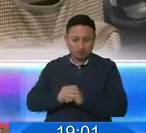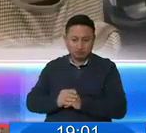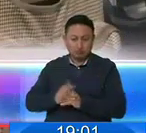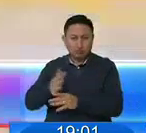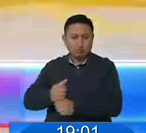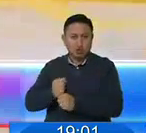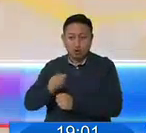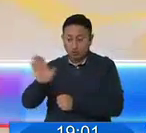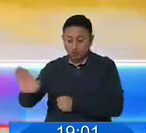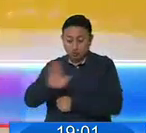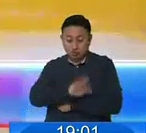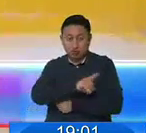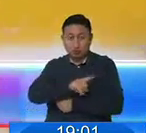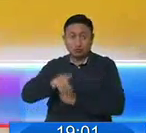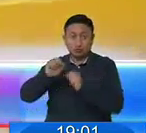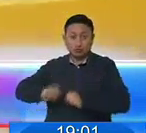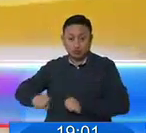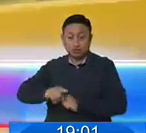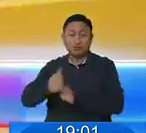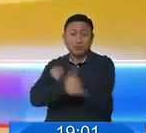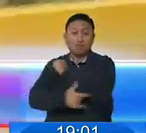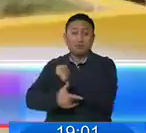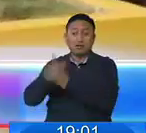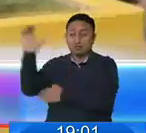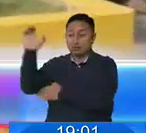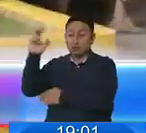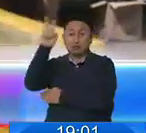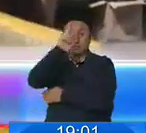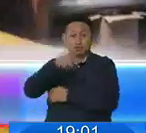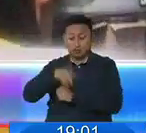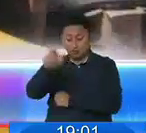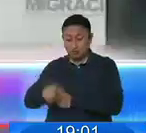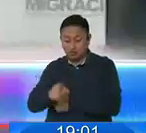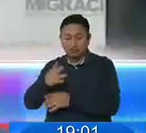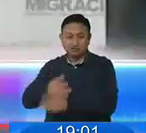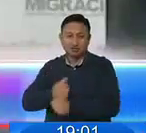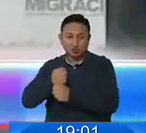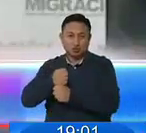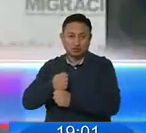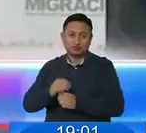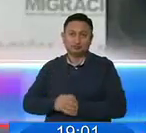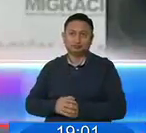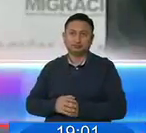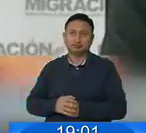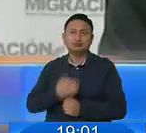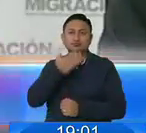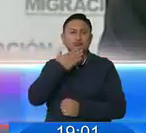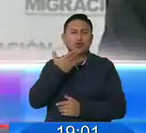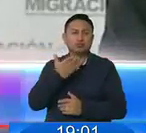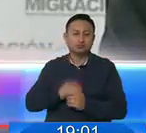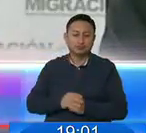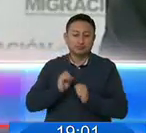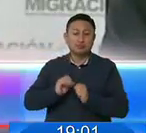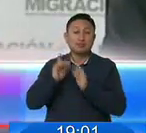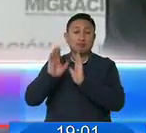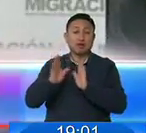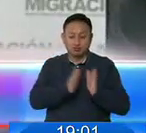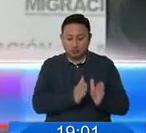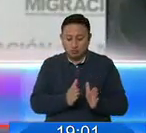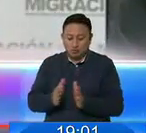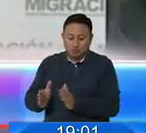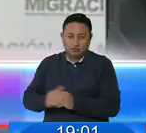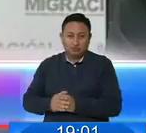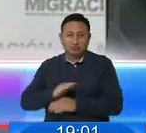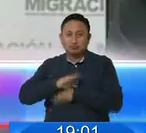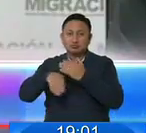la seguridad tanto para las naciones receptoras como para los migrantes. Pero la forma de hacerlo es de manera ordenada y que